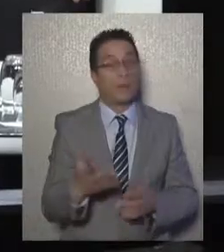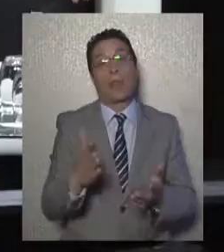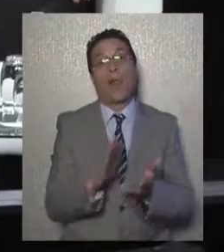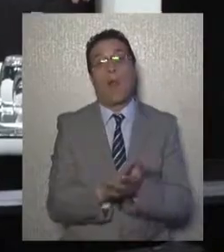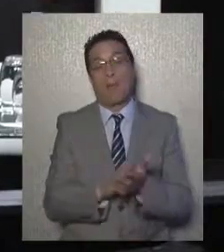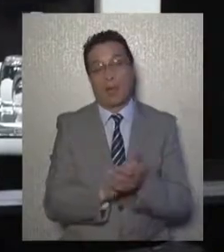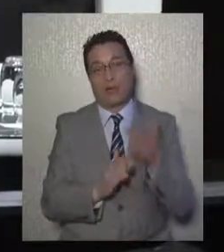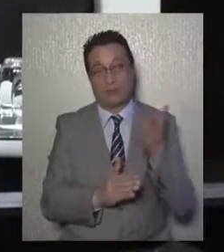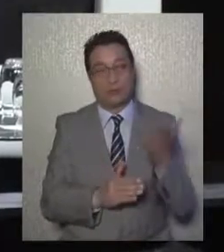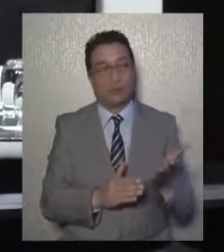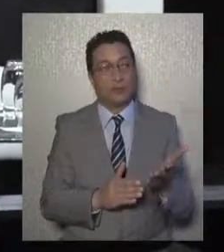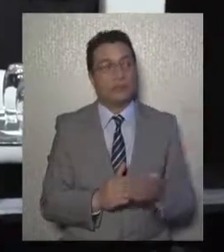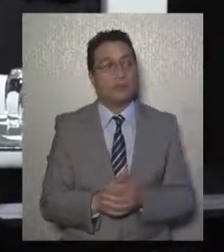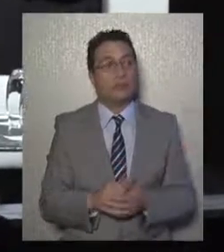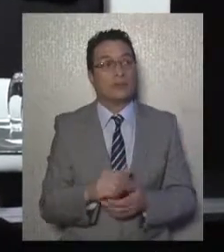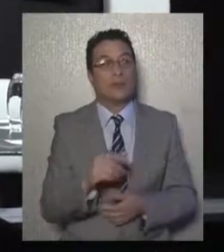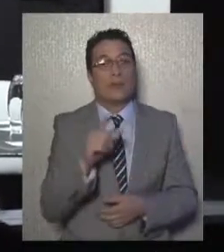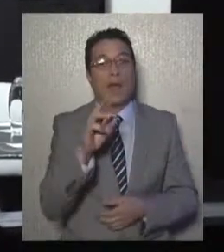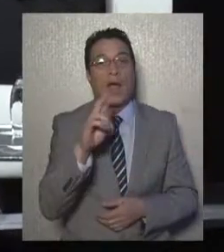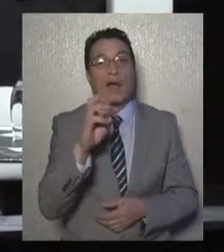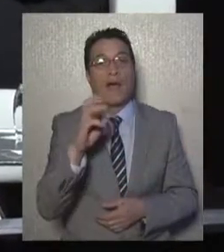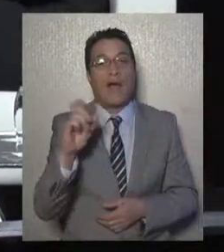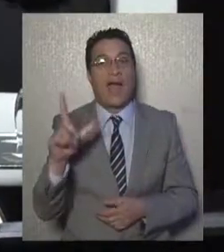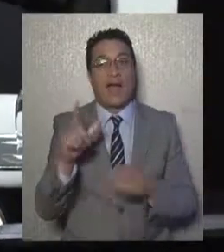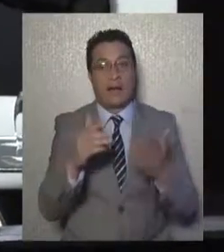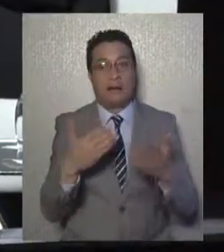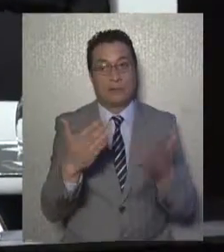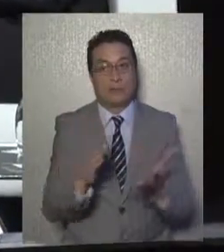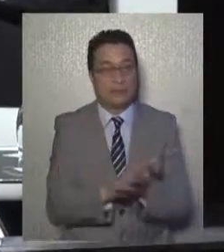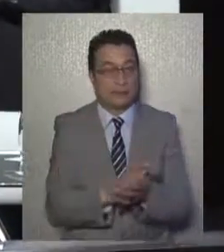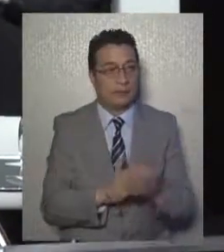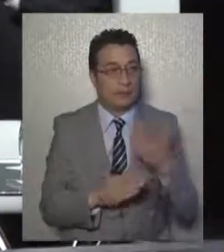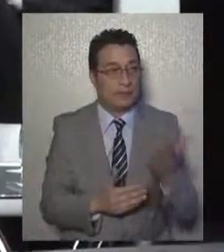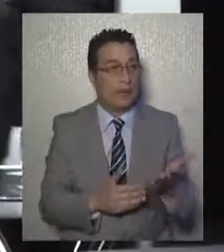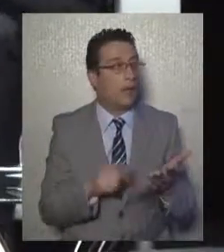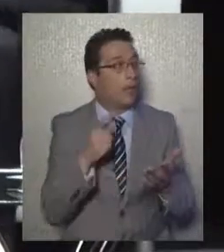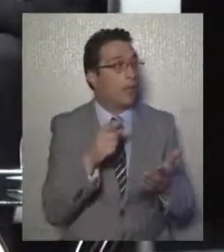para Rafael Berguán. Yo me despido. Sí.